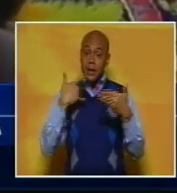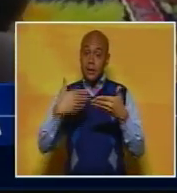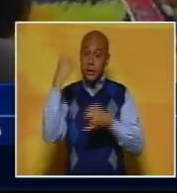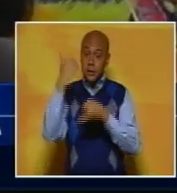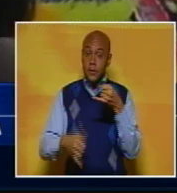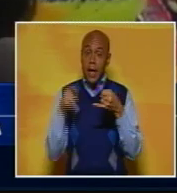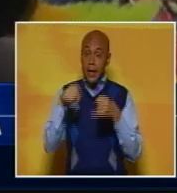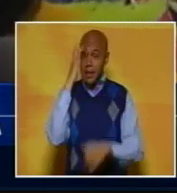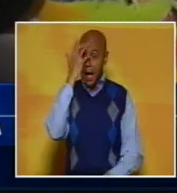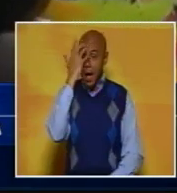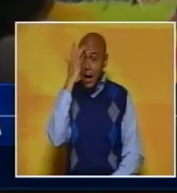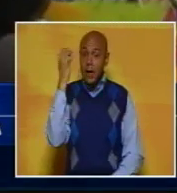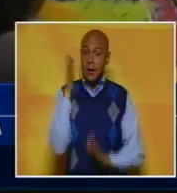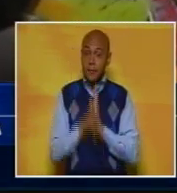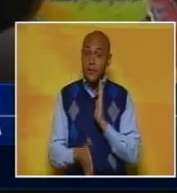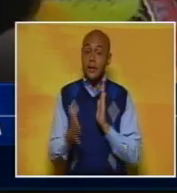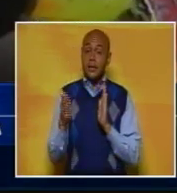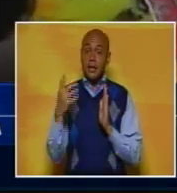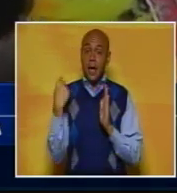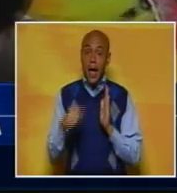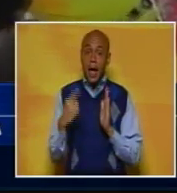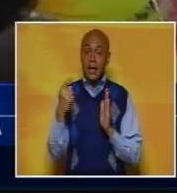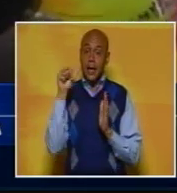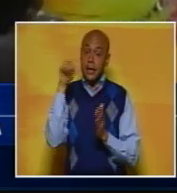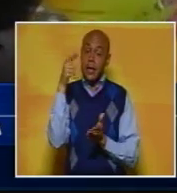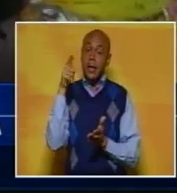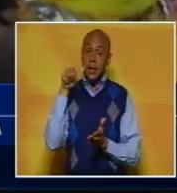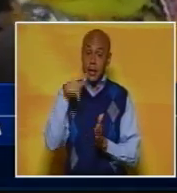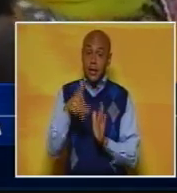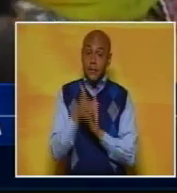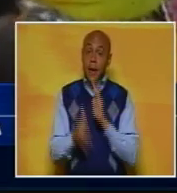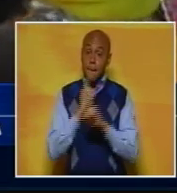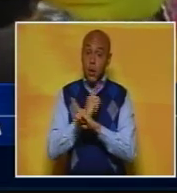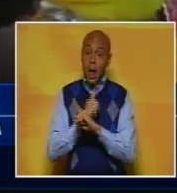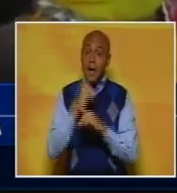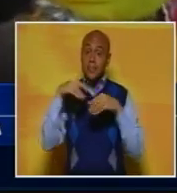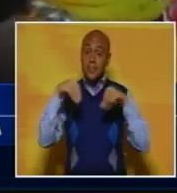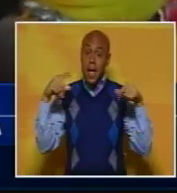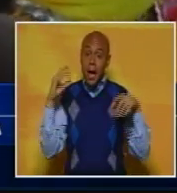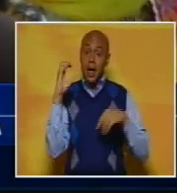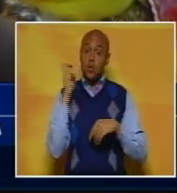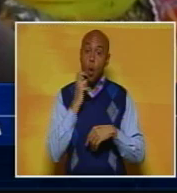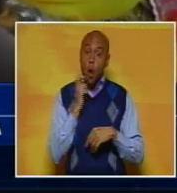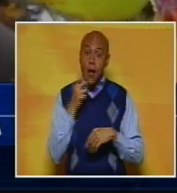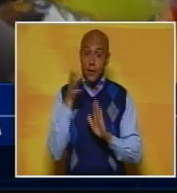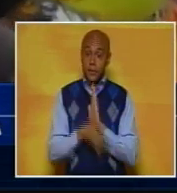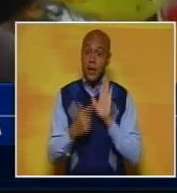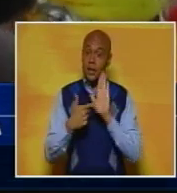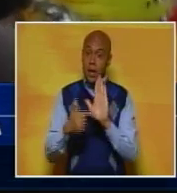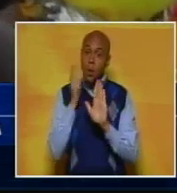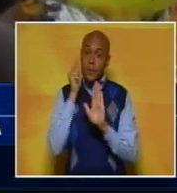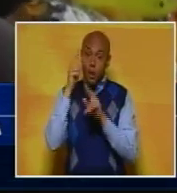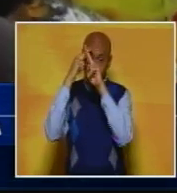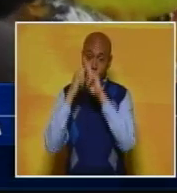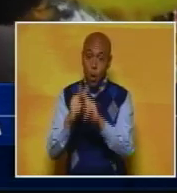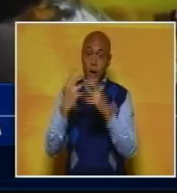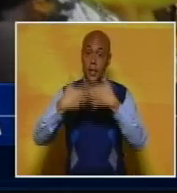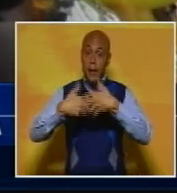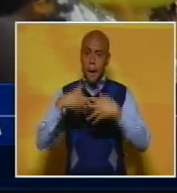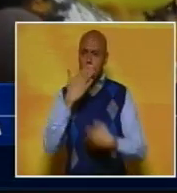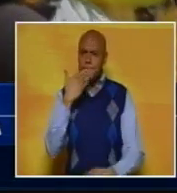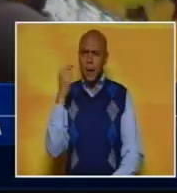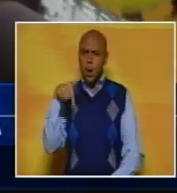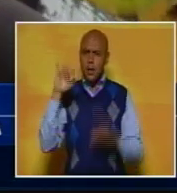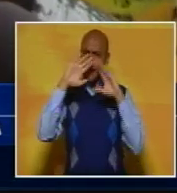carnaval maravilloso con la fantasía Monaga Tierra de Cacao, en reconocimiento a los productores ancestrales del mejor cacao